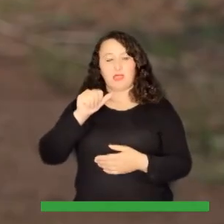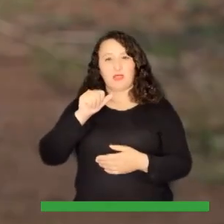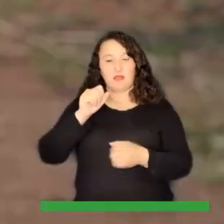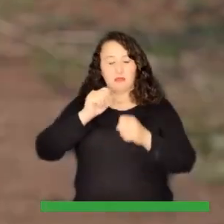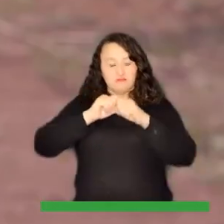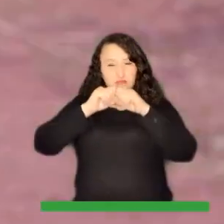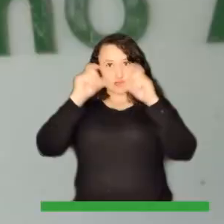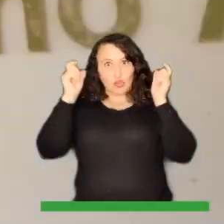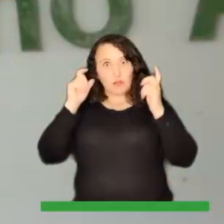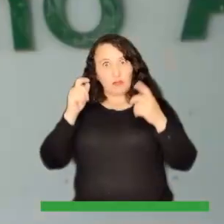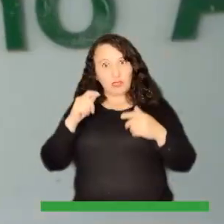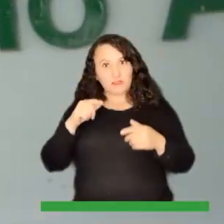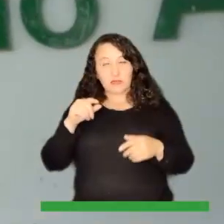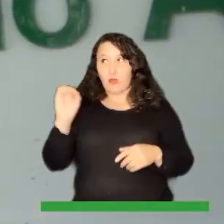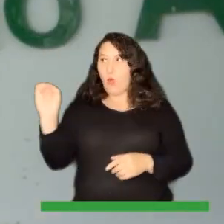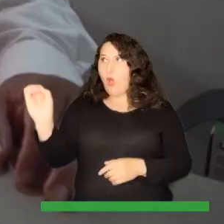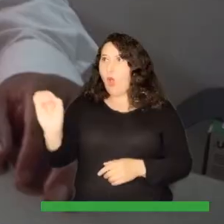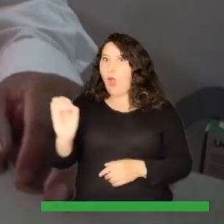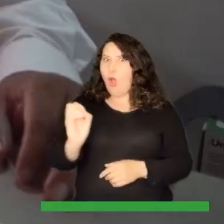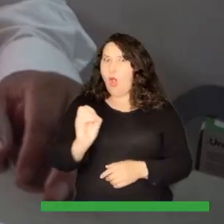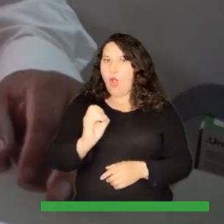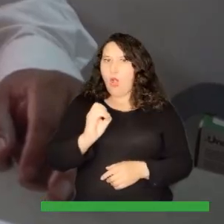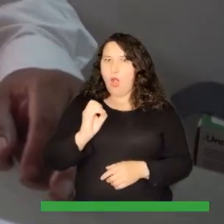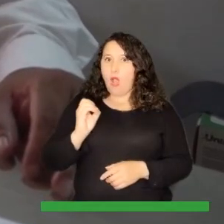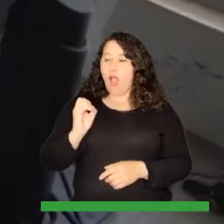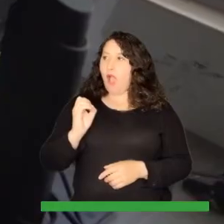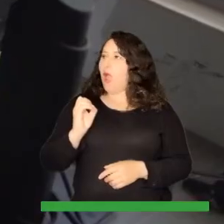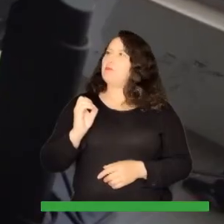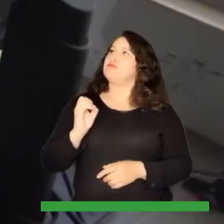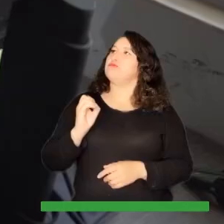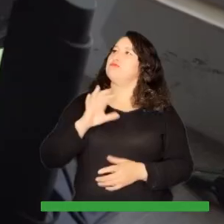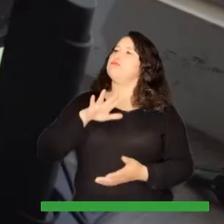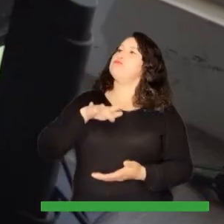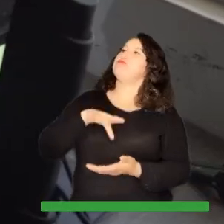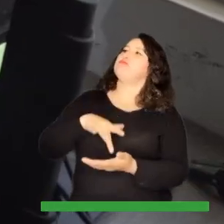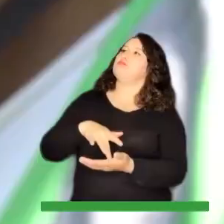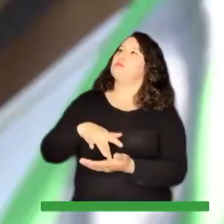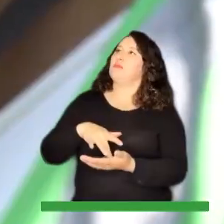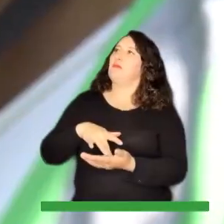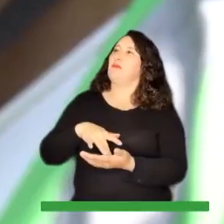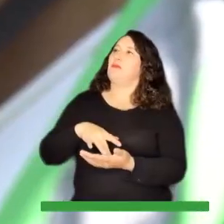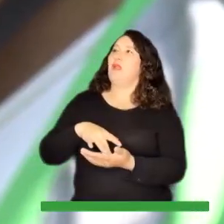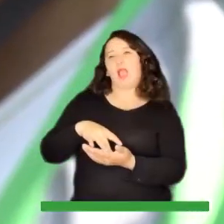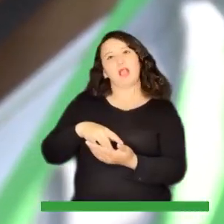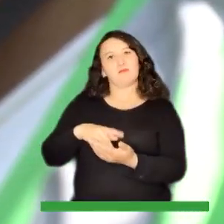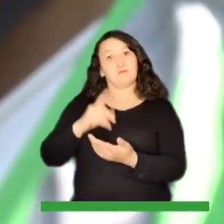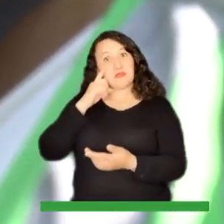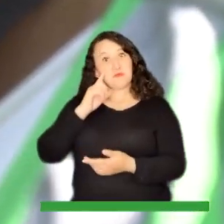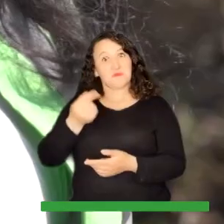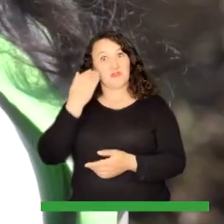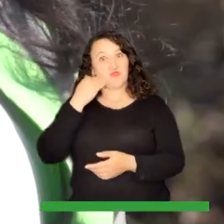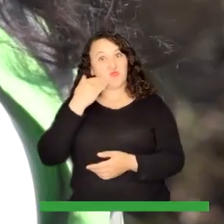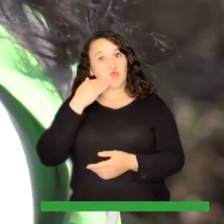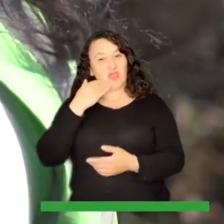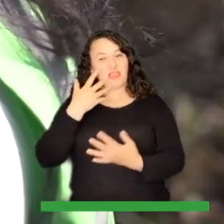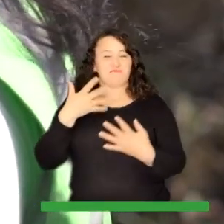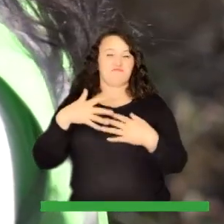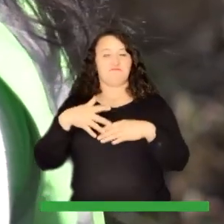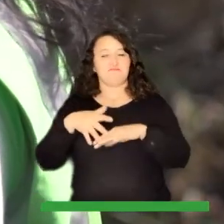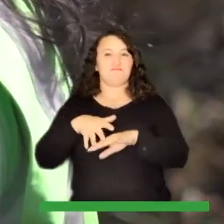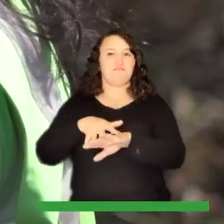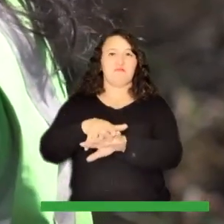eran puros hombres. Entonces llegué como a romper ese hielo, ya hubo integración. Ya después que yo